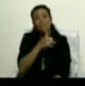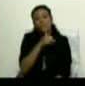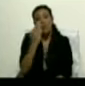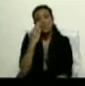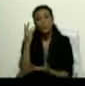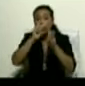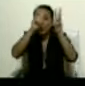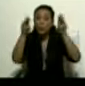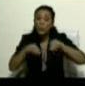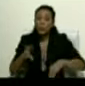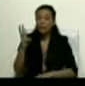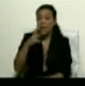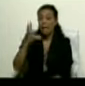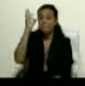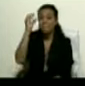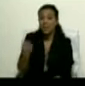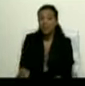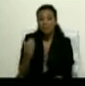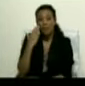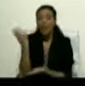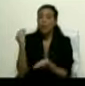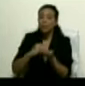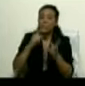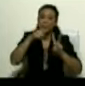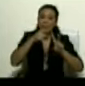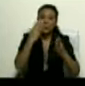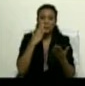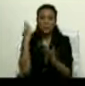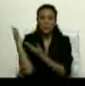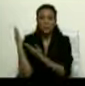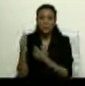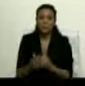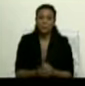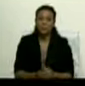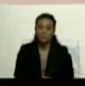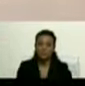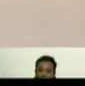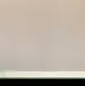Museo de Arte Popular de Petare y con ella retornamos el contacto con ustedes a los estudios. Adelante.